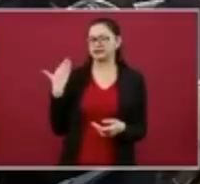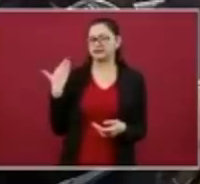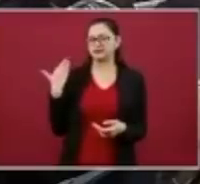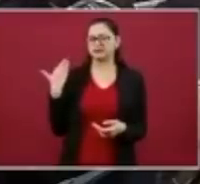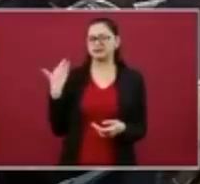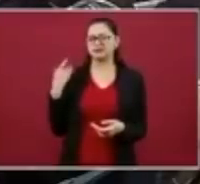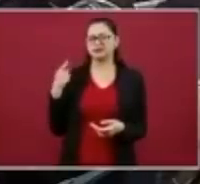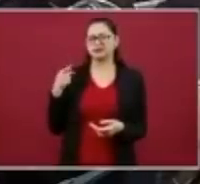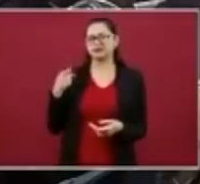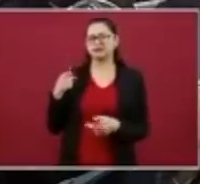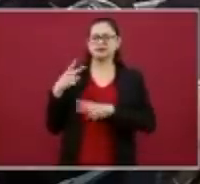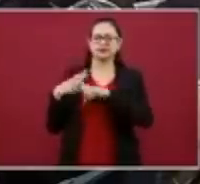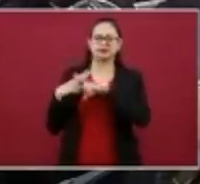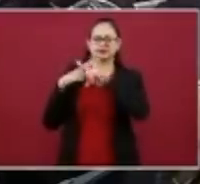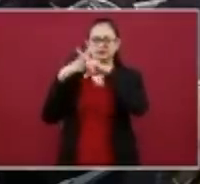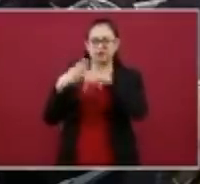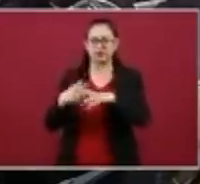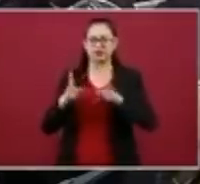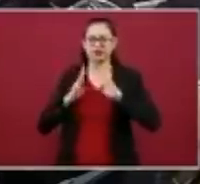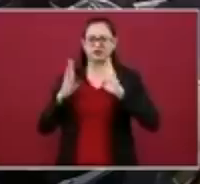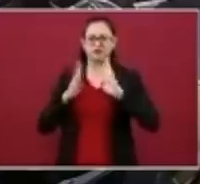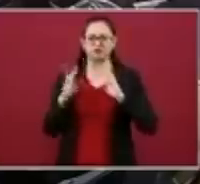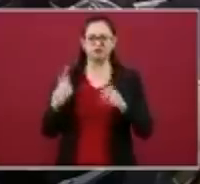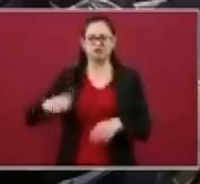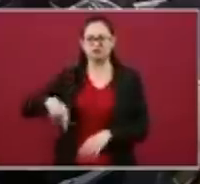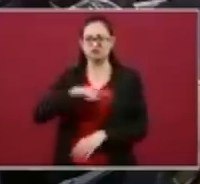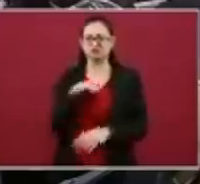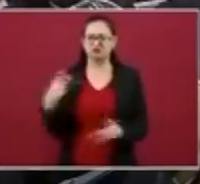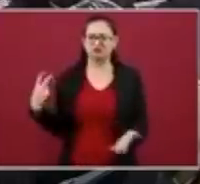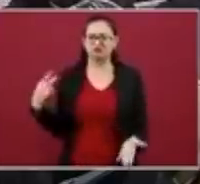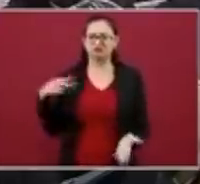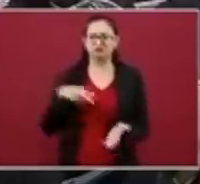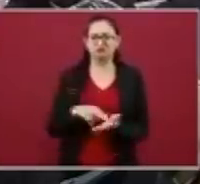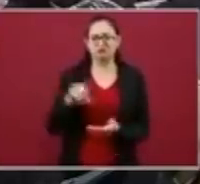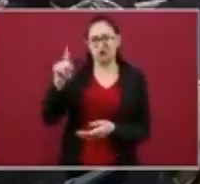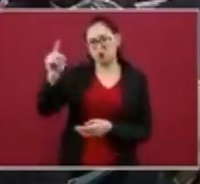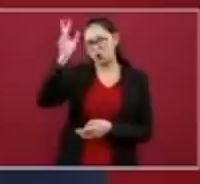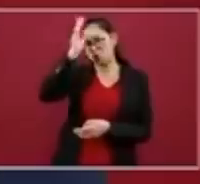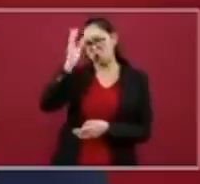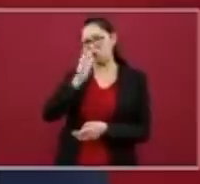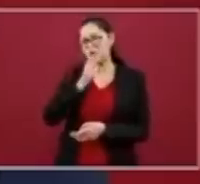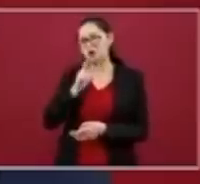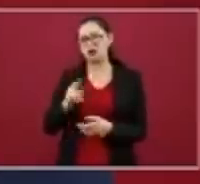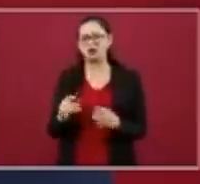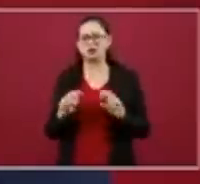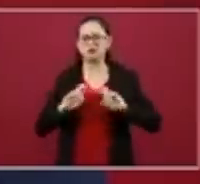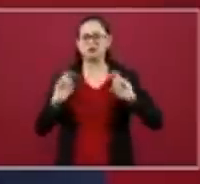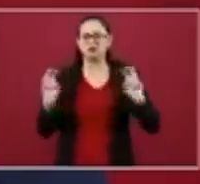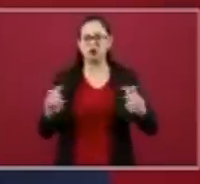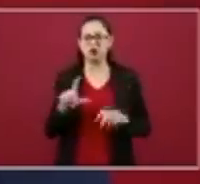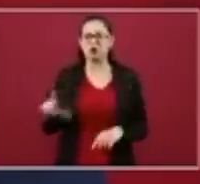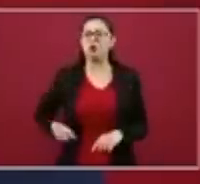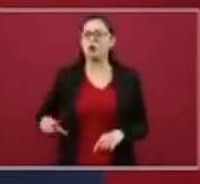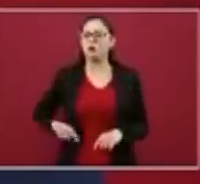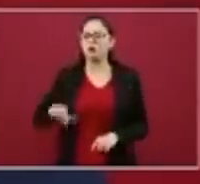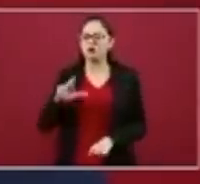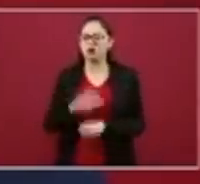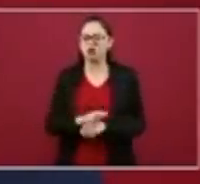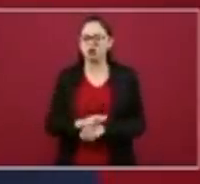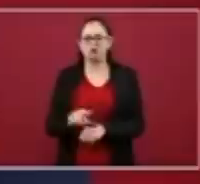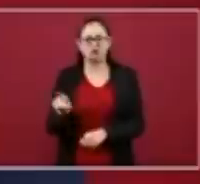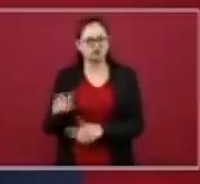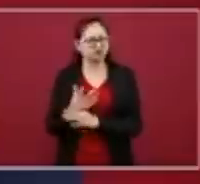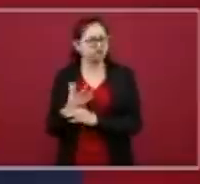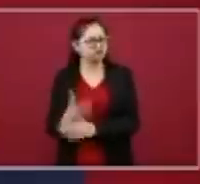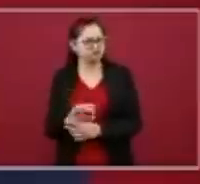del aniversario del ejército en Coahuila, el gobernador de ese estado se